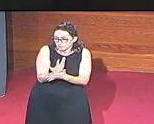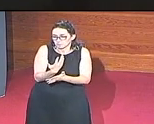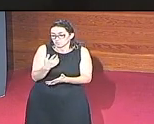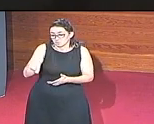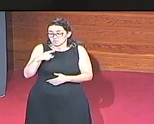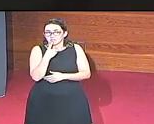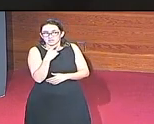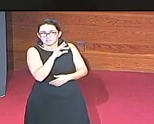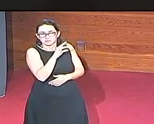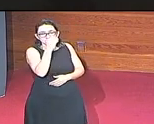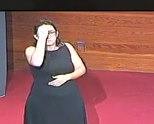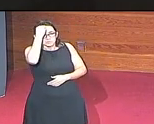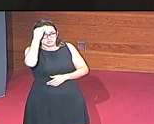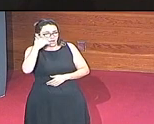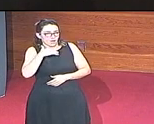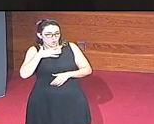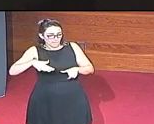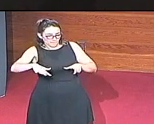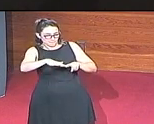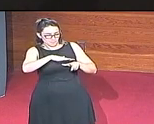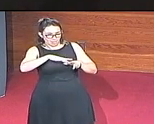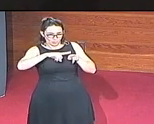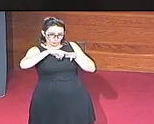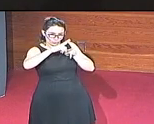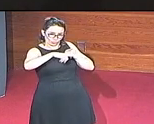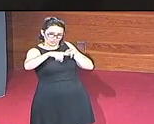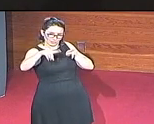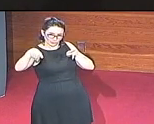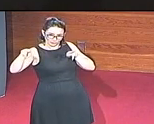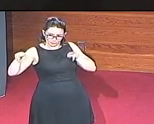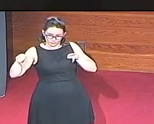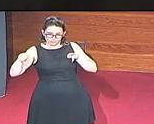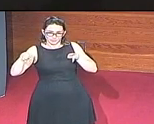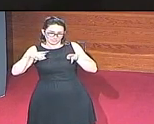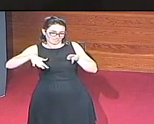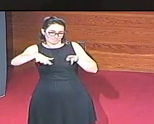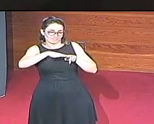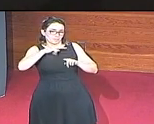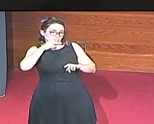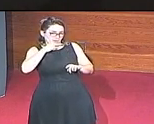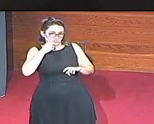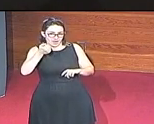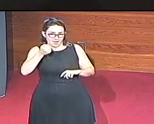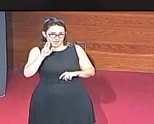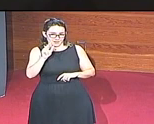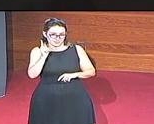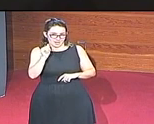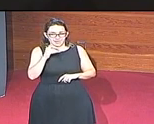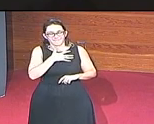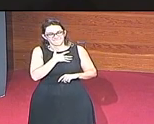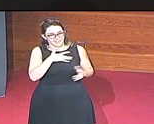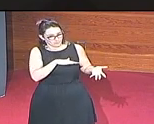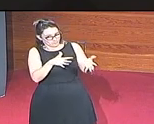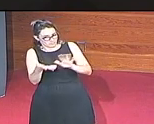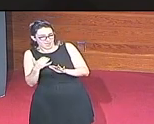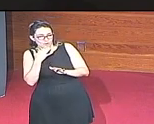que hubo una plaza porticada en los baños que era el centro neurálgico de arcaya y querían un poco que reflejara mos eso no en una